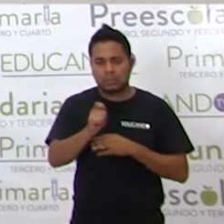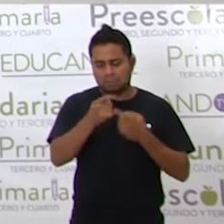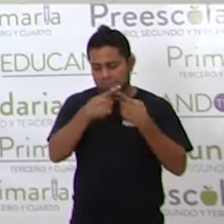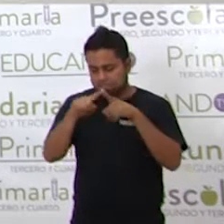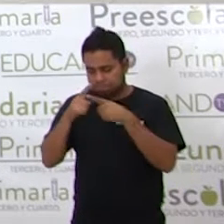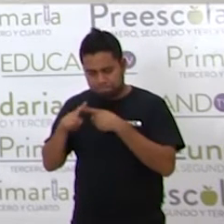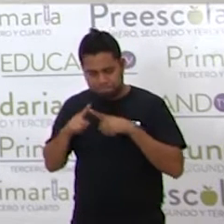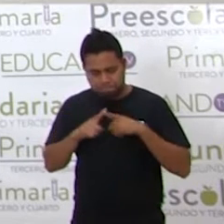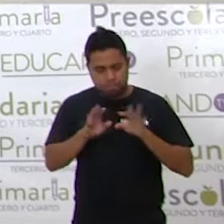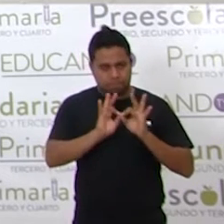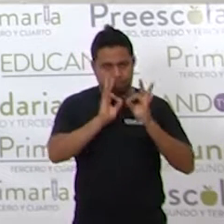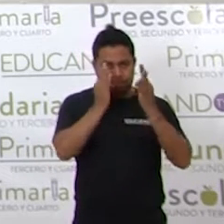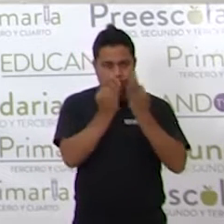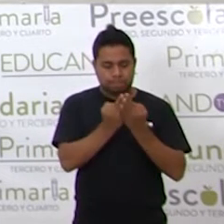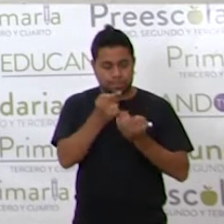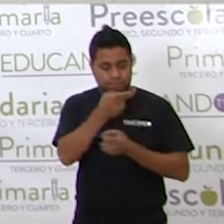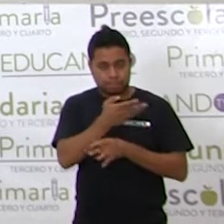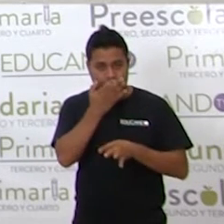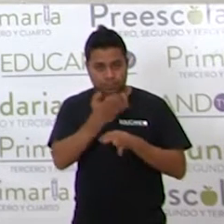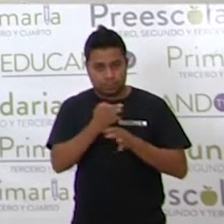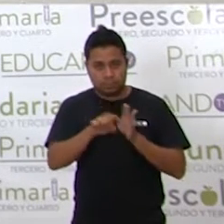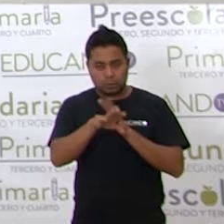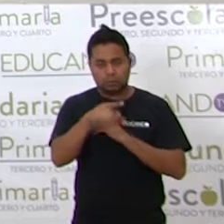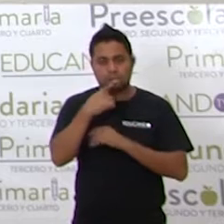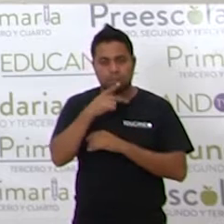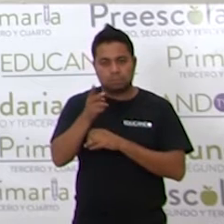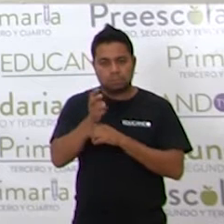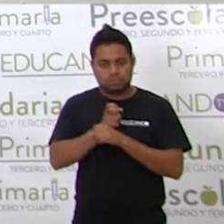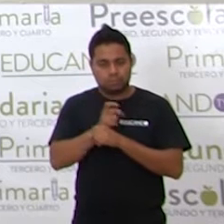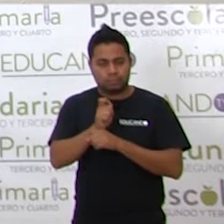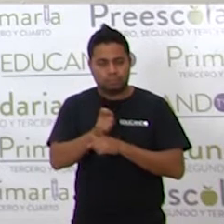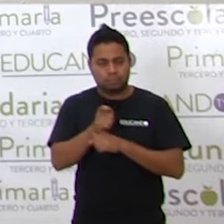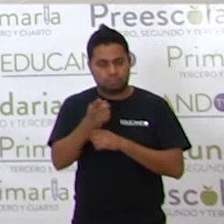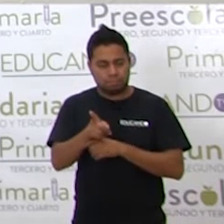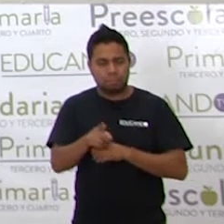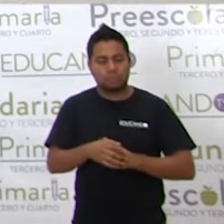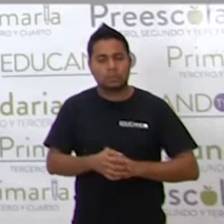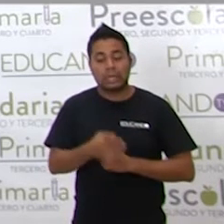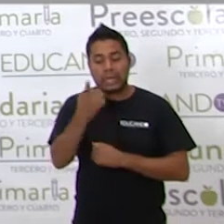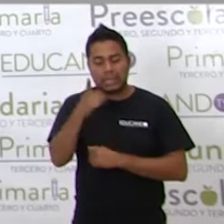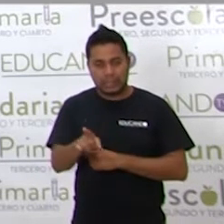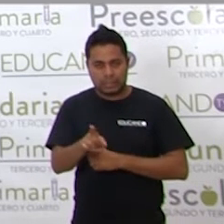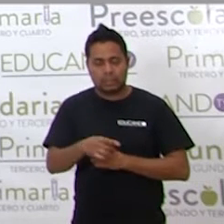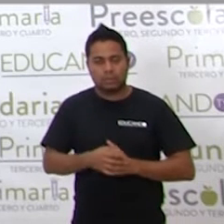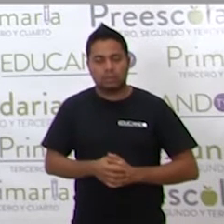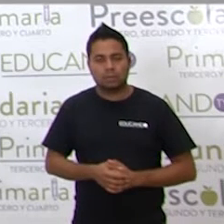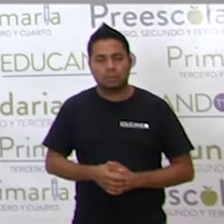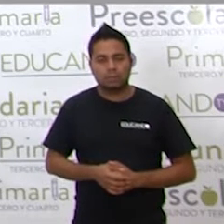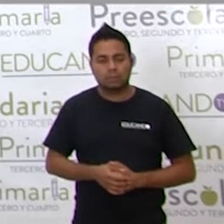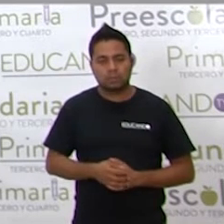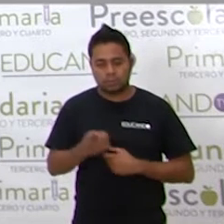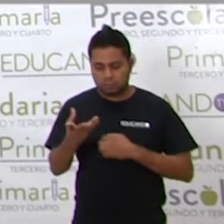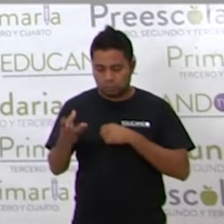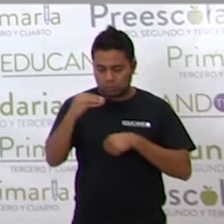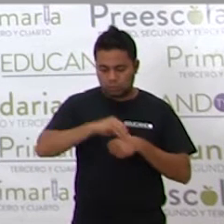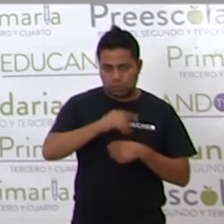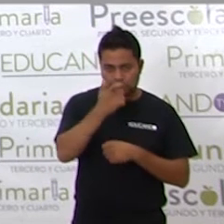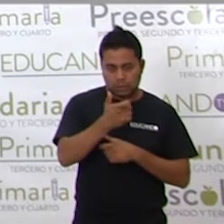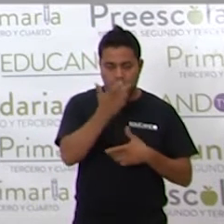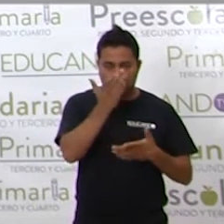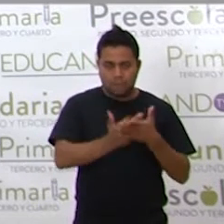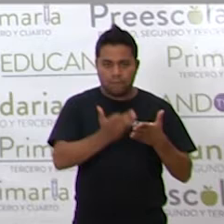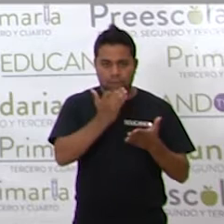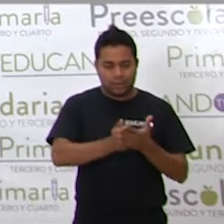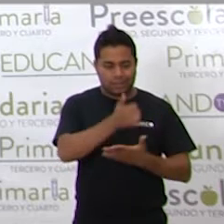formas. En este caso te va a dar una indicación. Y dice la indicación, completa el dinero que le hace